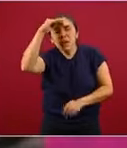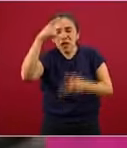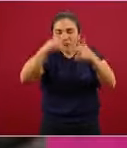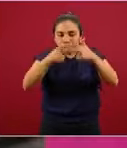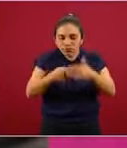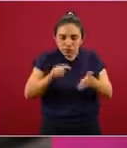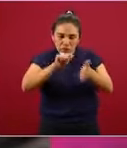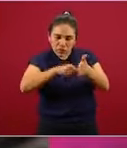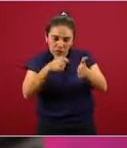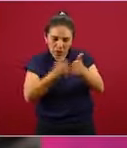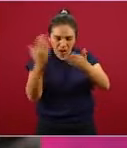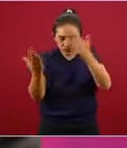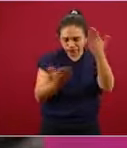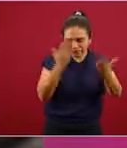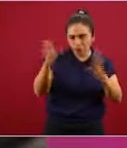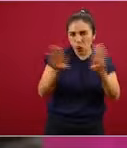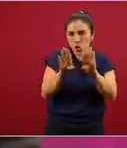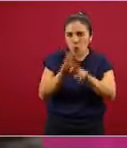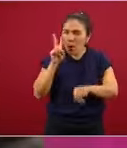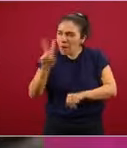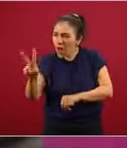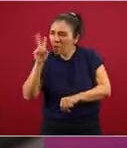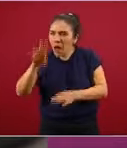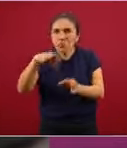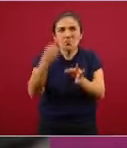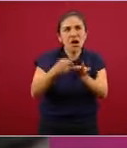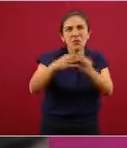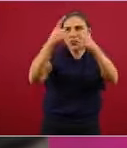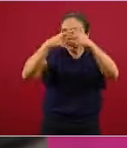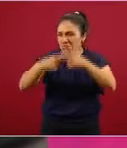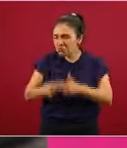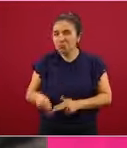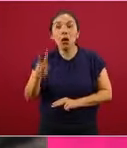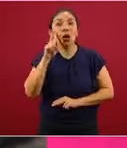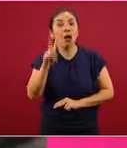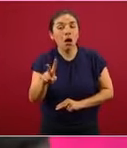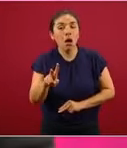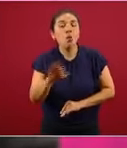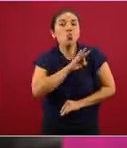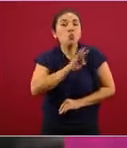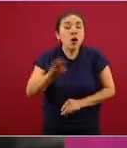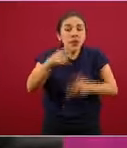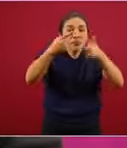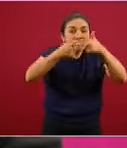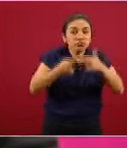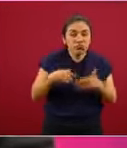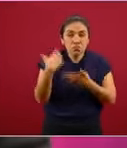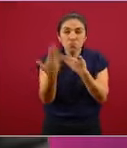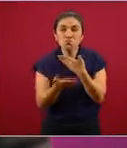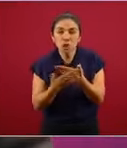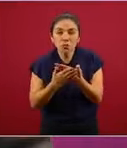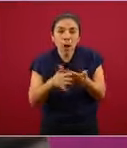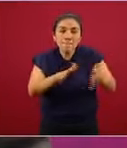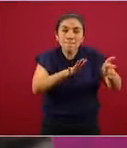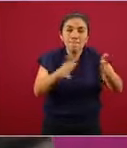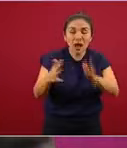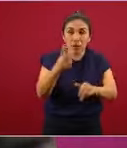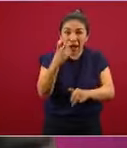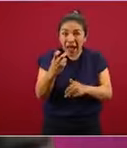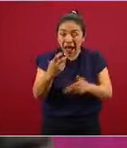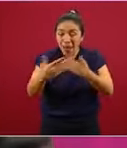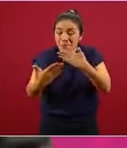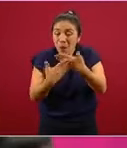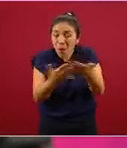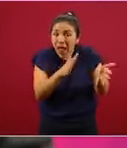métodos técnicos, los métodos de epidemiología matemática, y tiene predicciones. Estas predicciones están